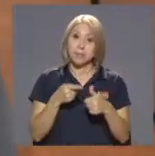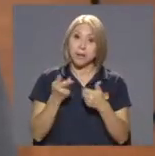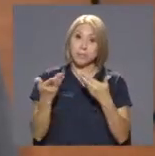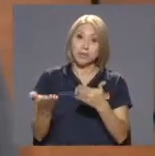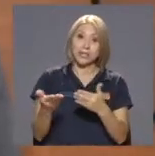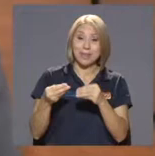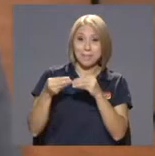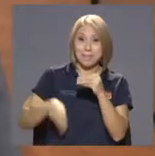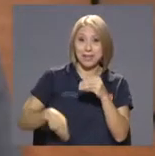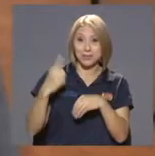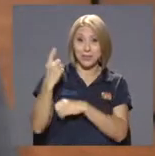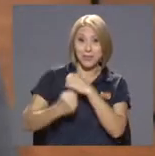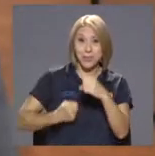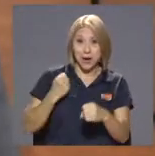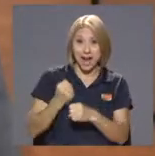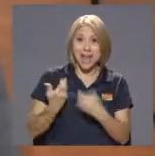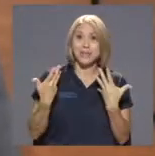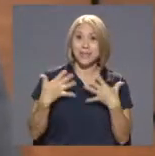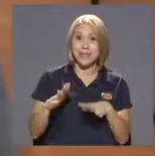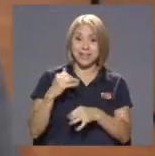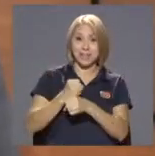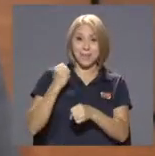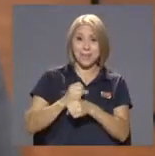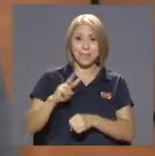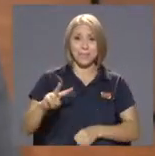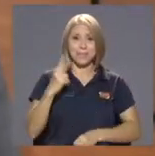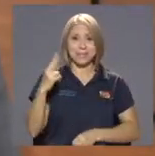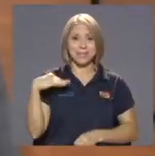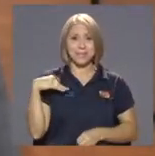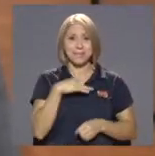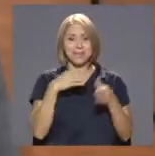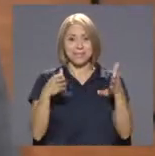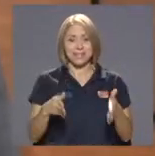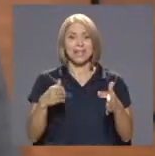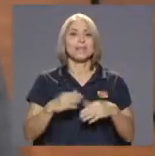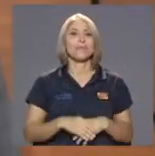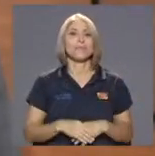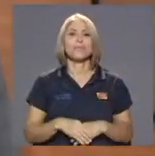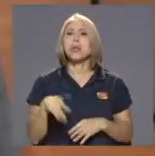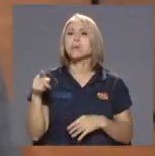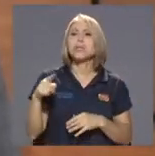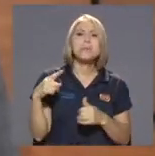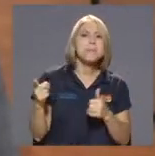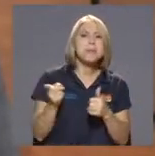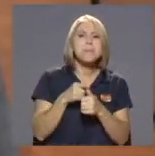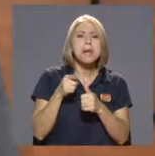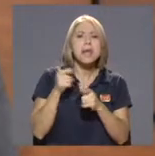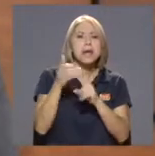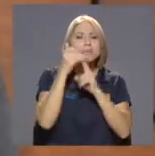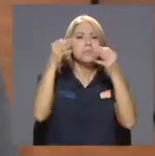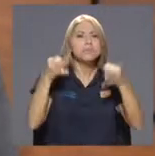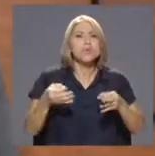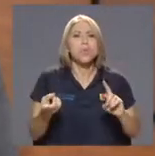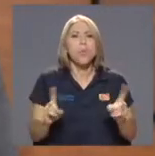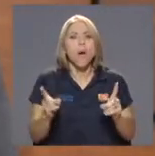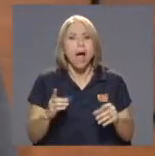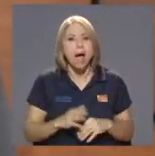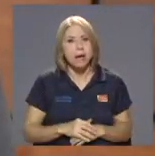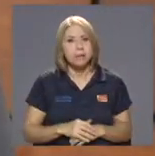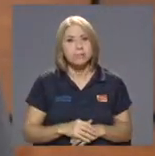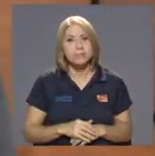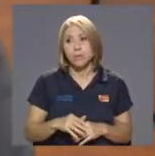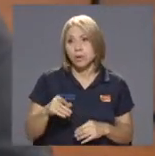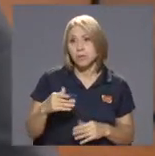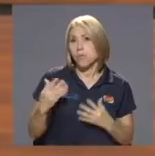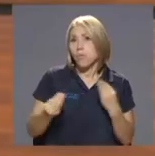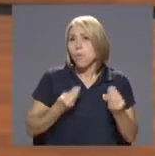de un año de la llegada al viceministerio y quisiera como que me comente cuáles han sido las primeras medidas que ha tomado a partir de que llegó y